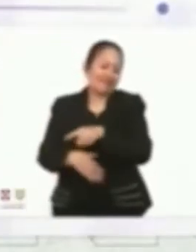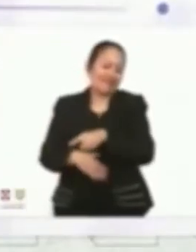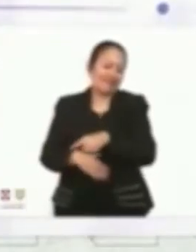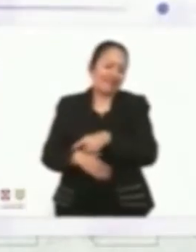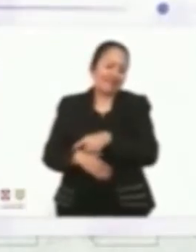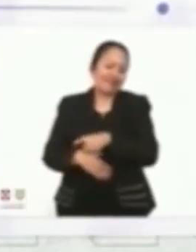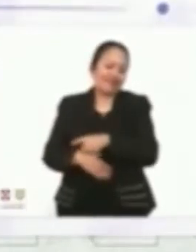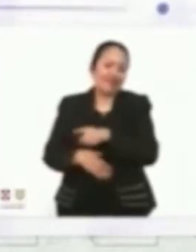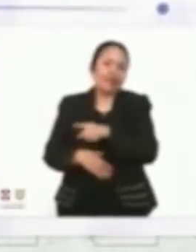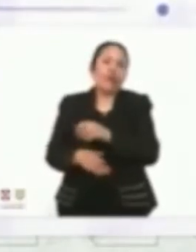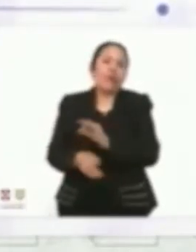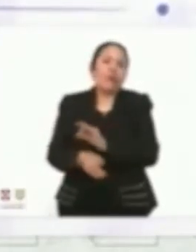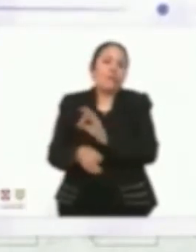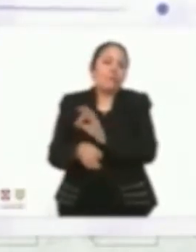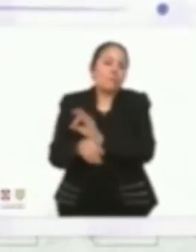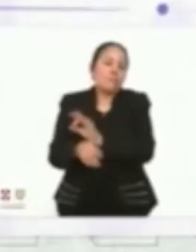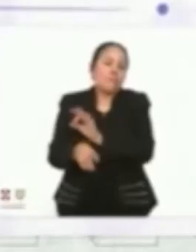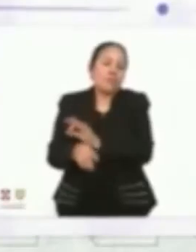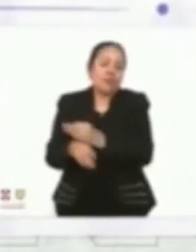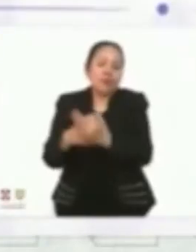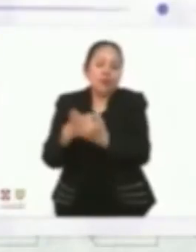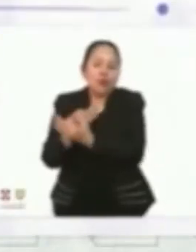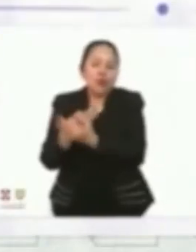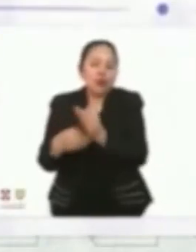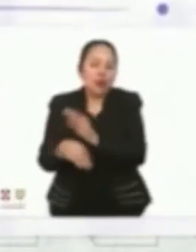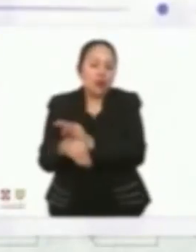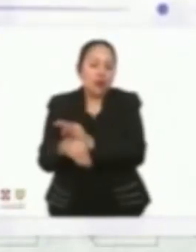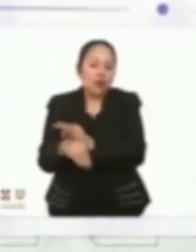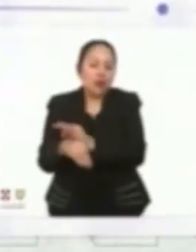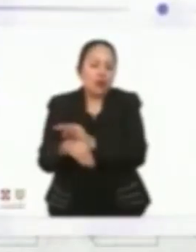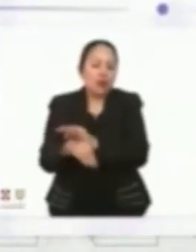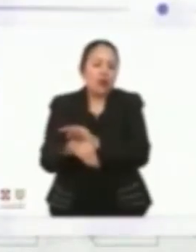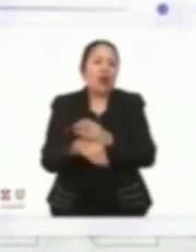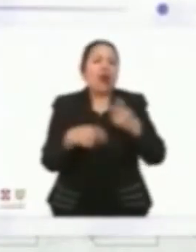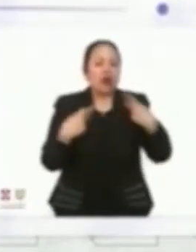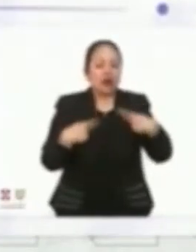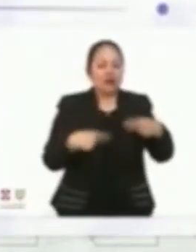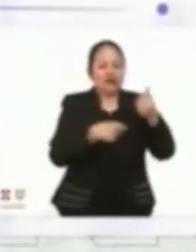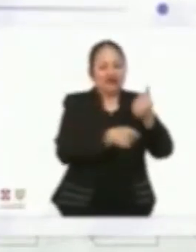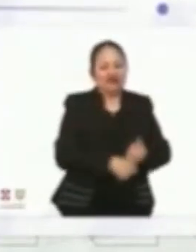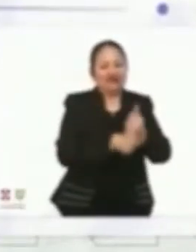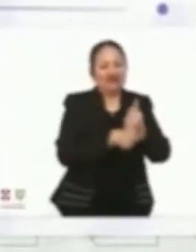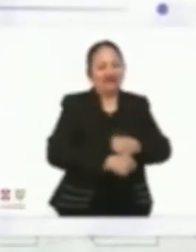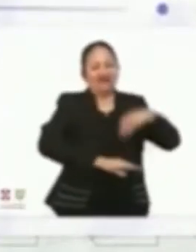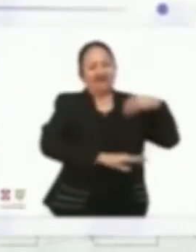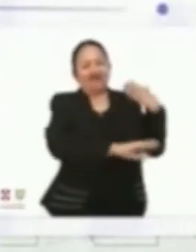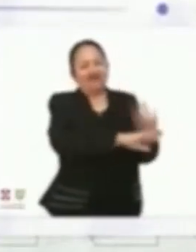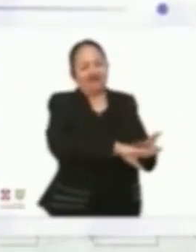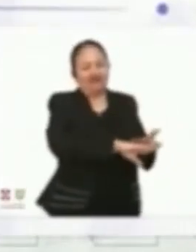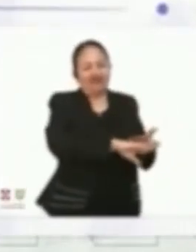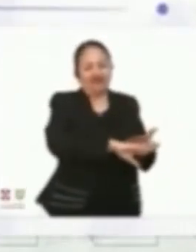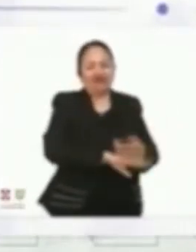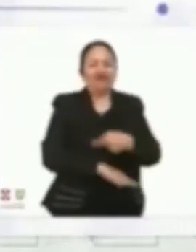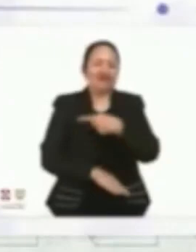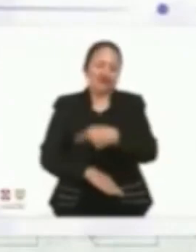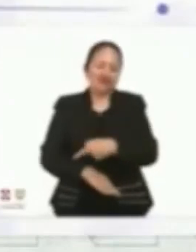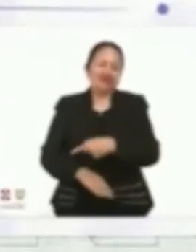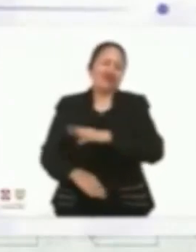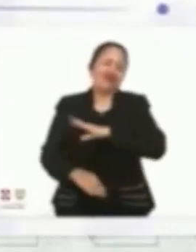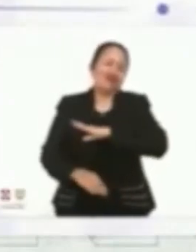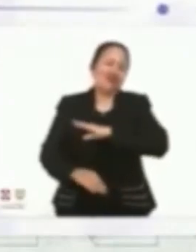por protegerse a sí mismos. Le dieron la espalda a las víctimas y se pusieron del lado de los